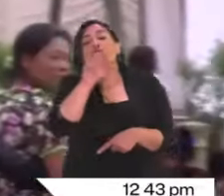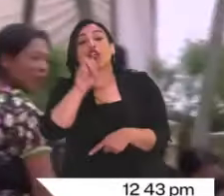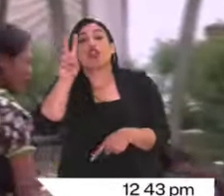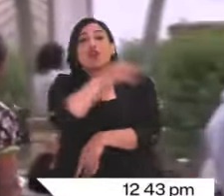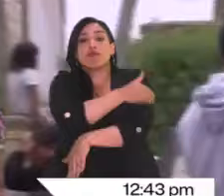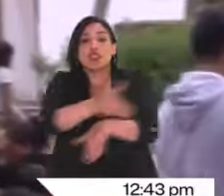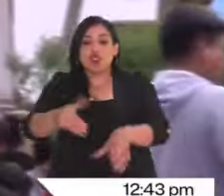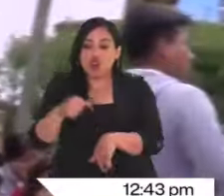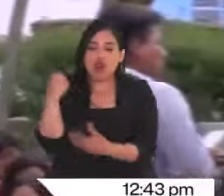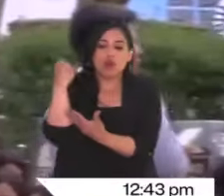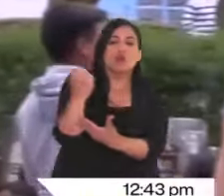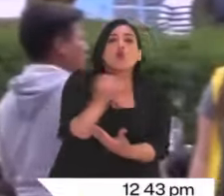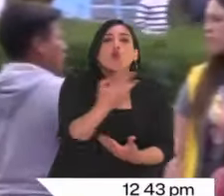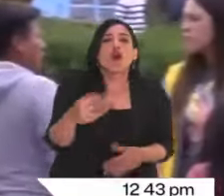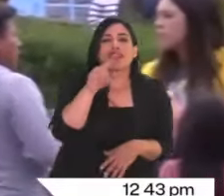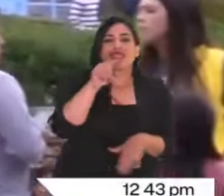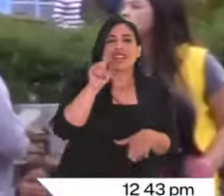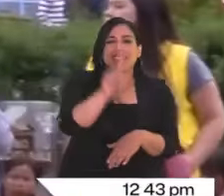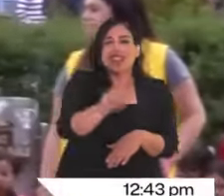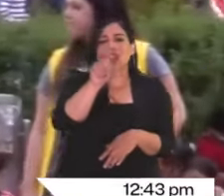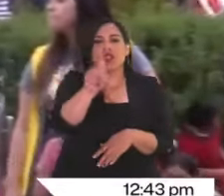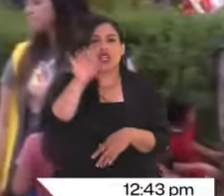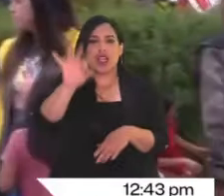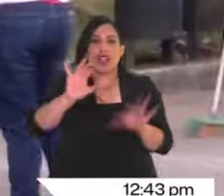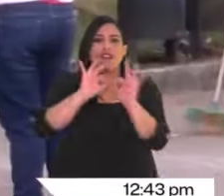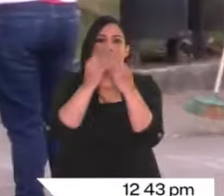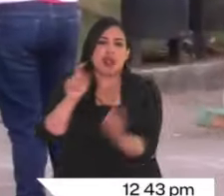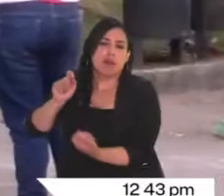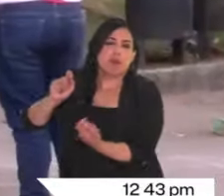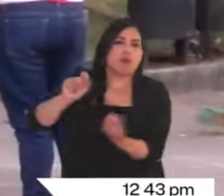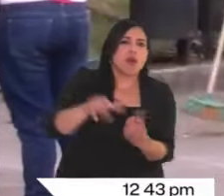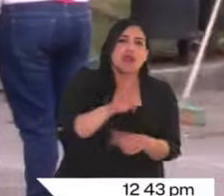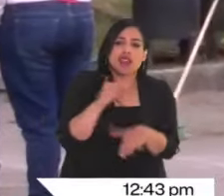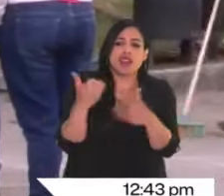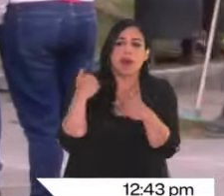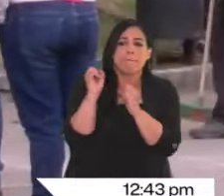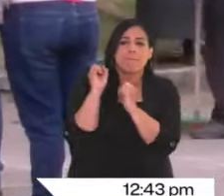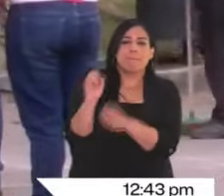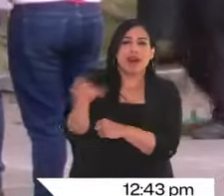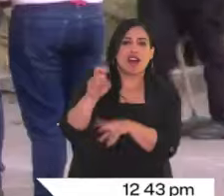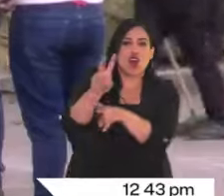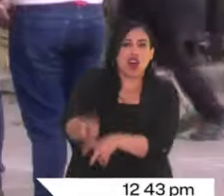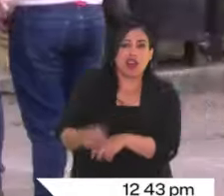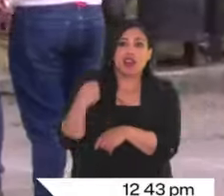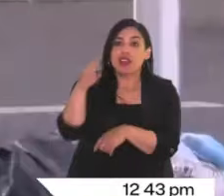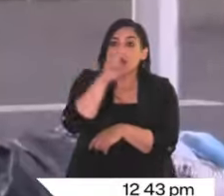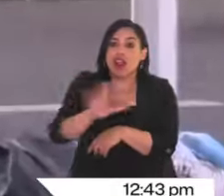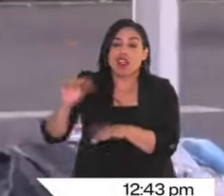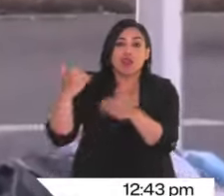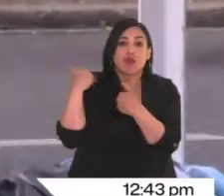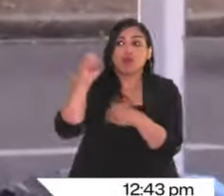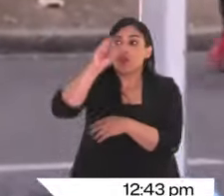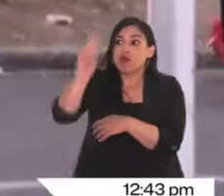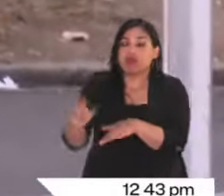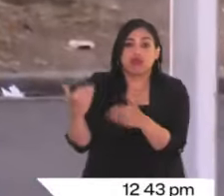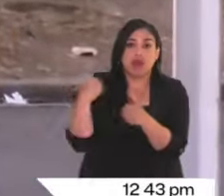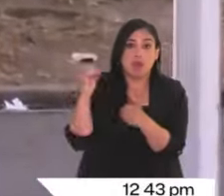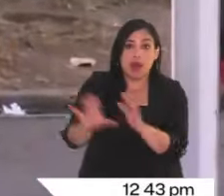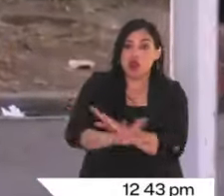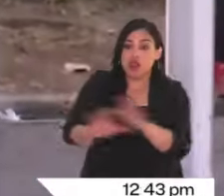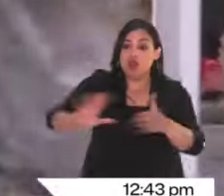serán destinados a 163 hogares a través del Banco Agrario, que es la única entidad financiera en Pueblo Rico, Risaralda, cuando